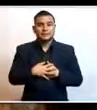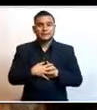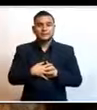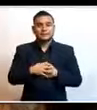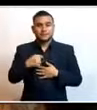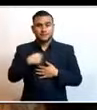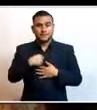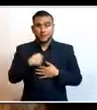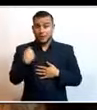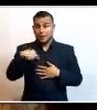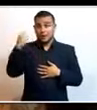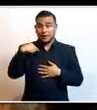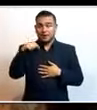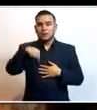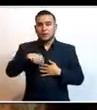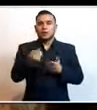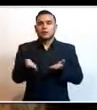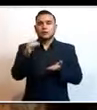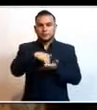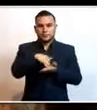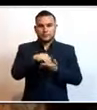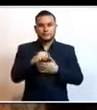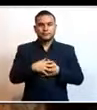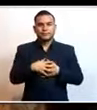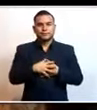Yo lo dije ayer y lo repito hoy.